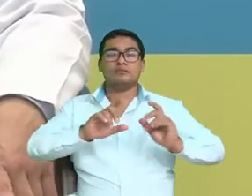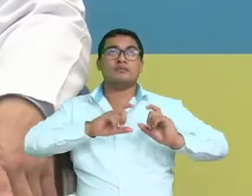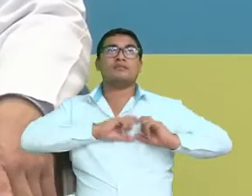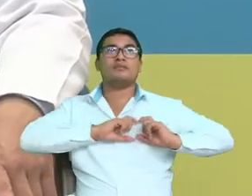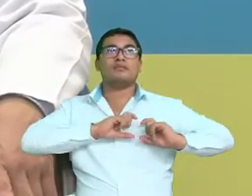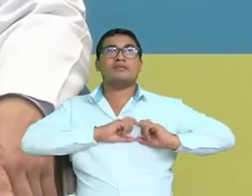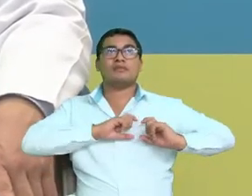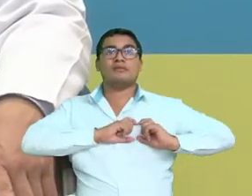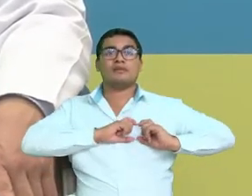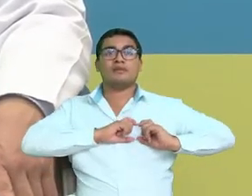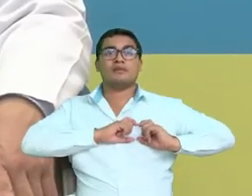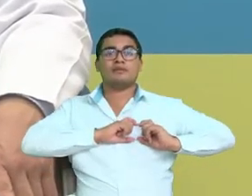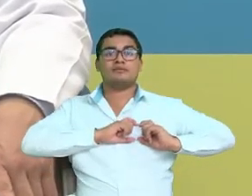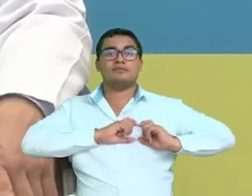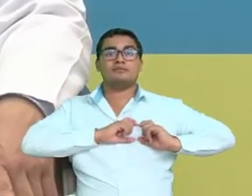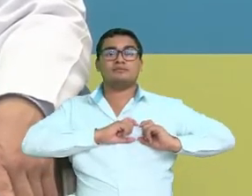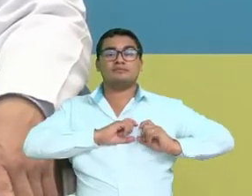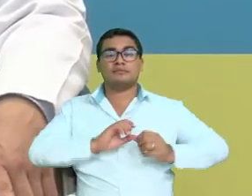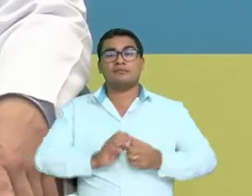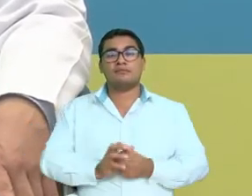el corazón...